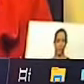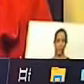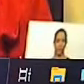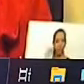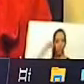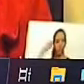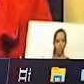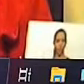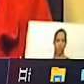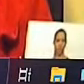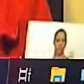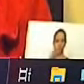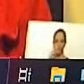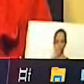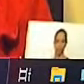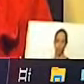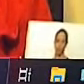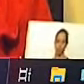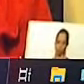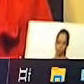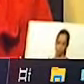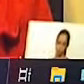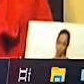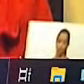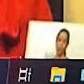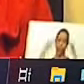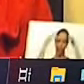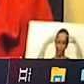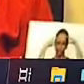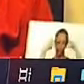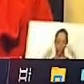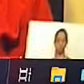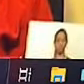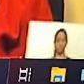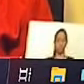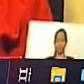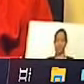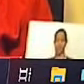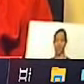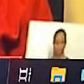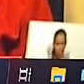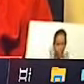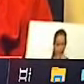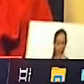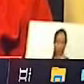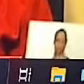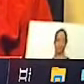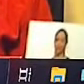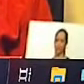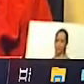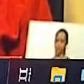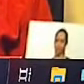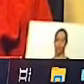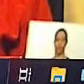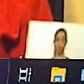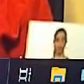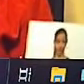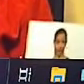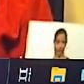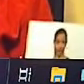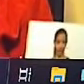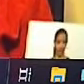ya hace 7 años con la siembra del comandante Hugo Chávez. Y bueno, nada, llenos de esperanza, llenos de fuerza ante las batallas